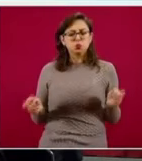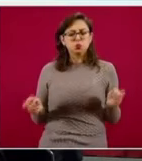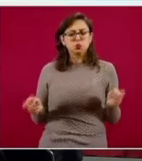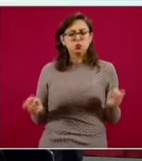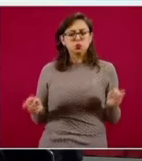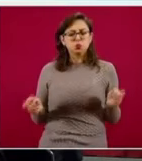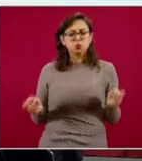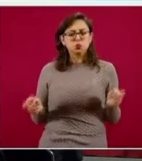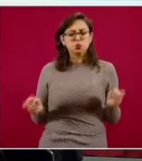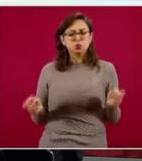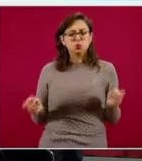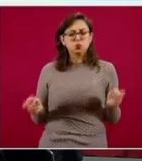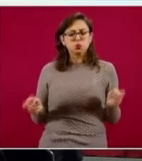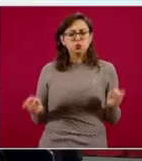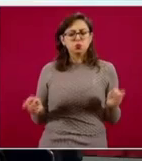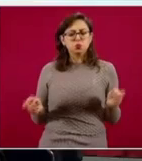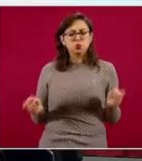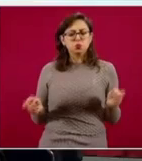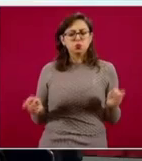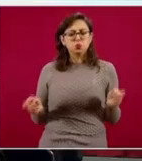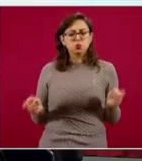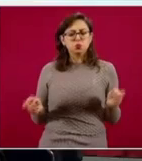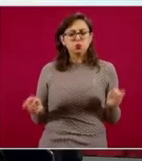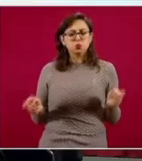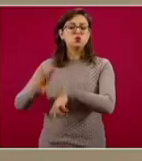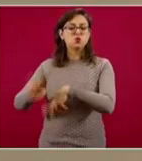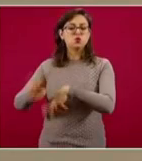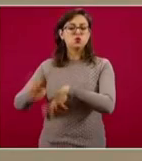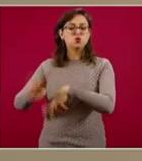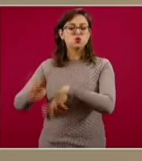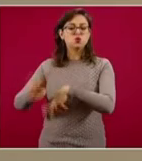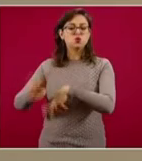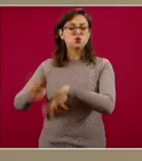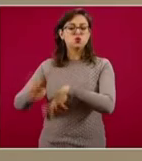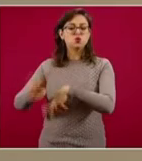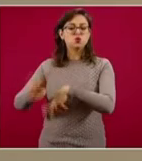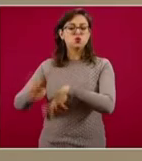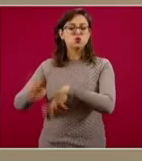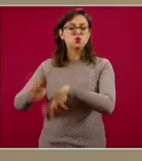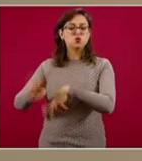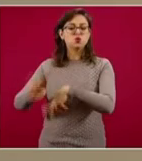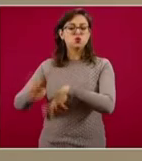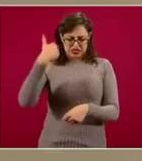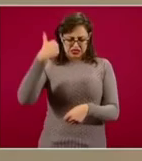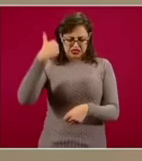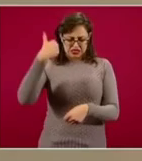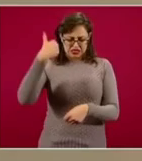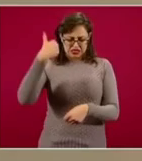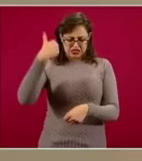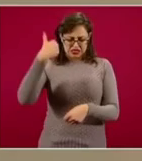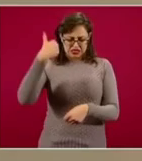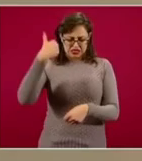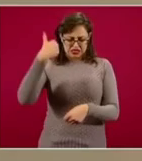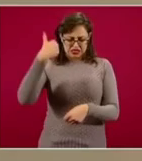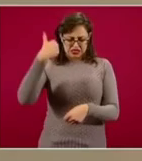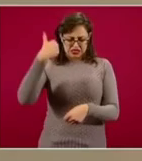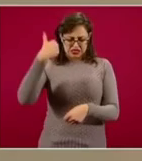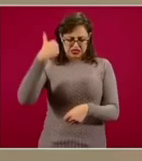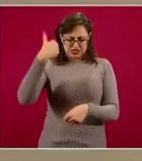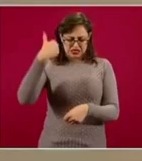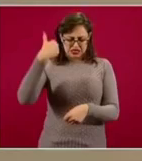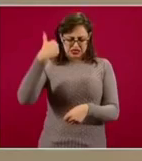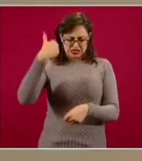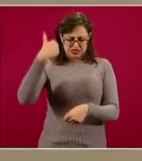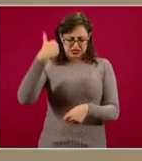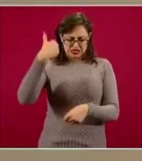que acuden más tempranamente, incluso aunque no tuvieran una indicación médica estricta de ser